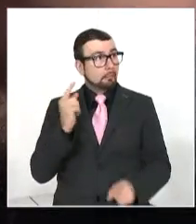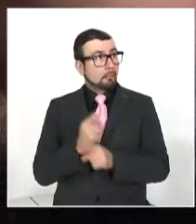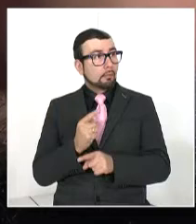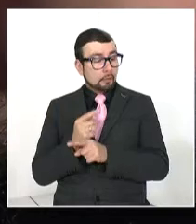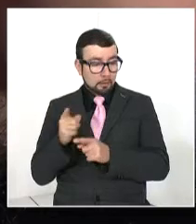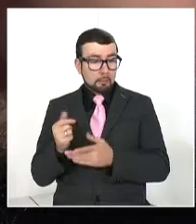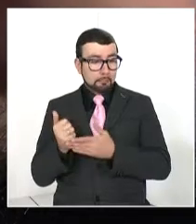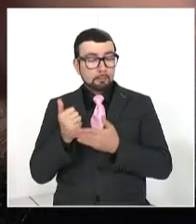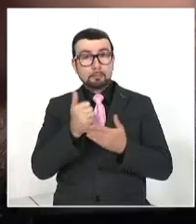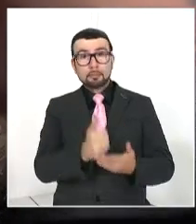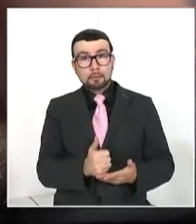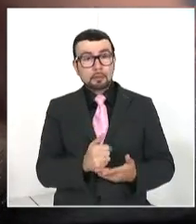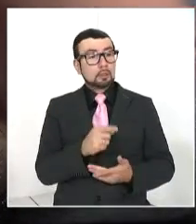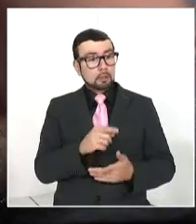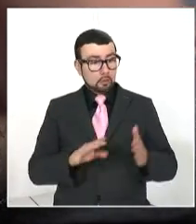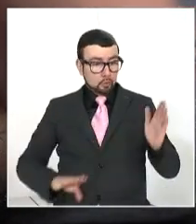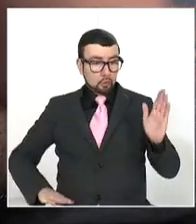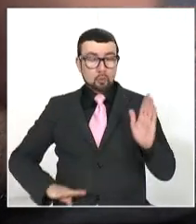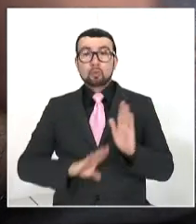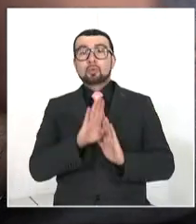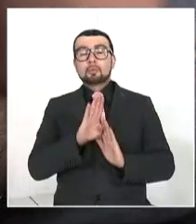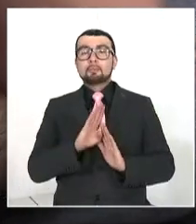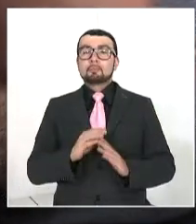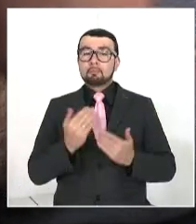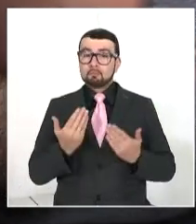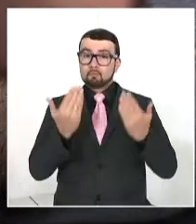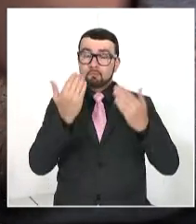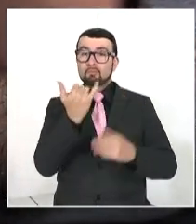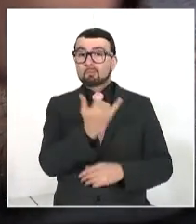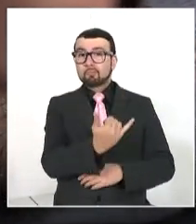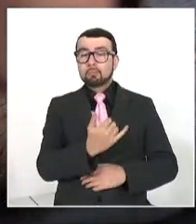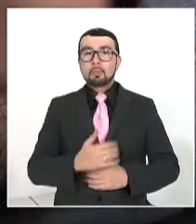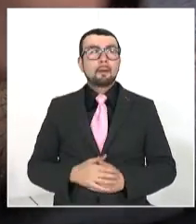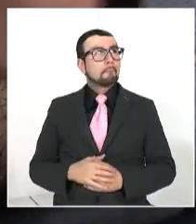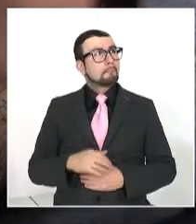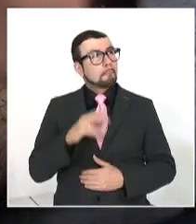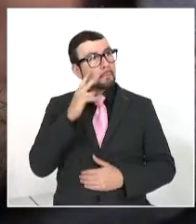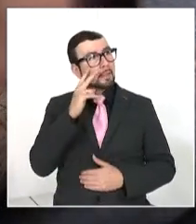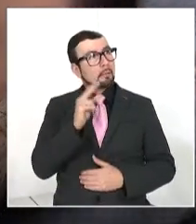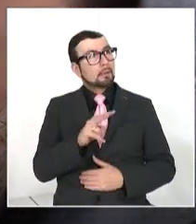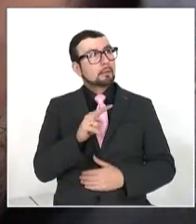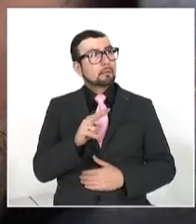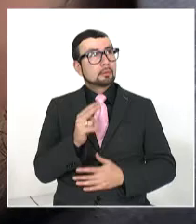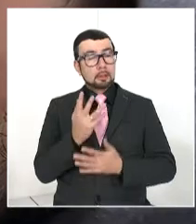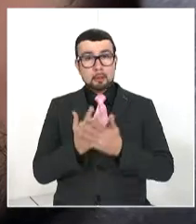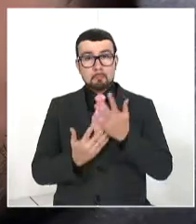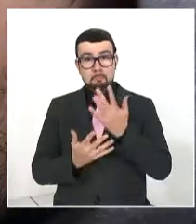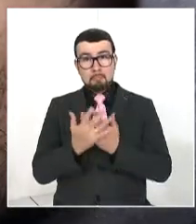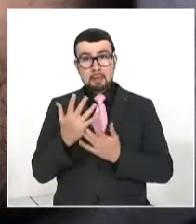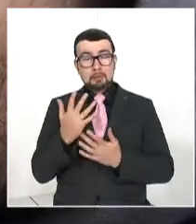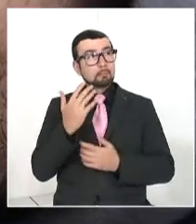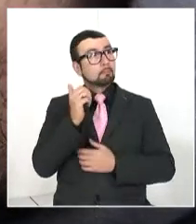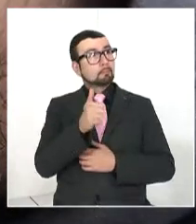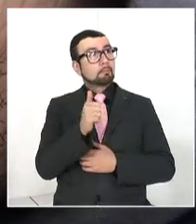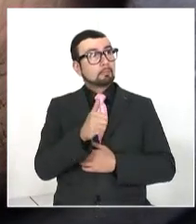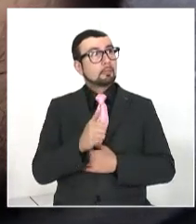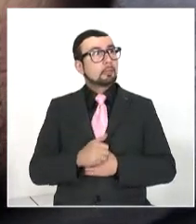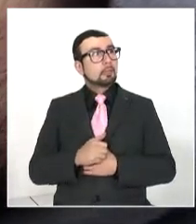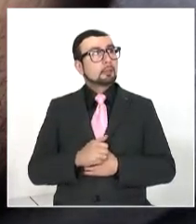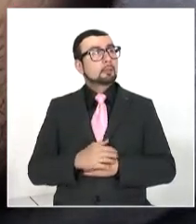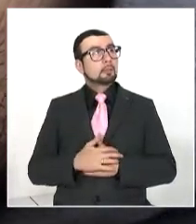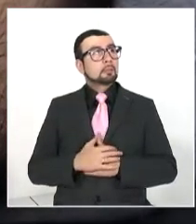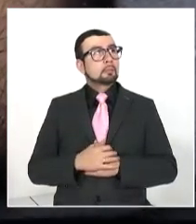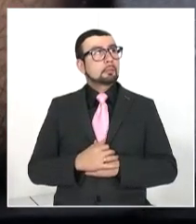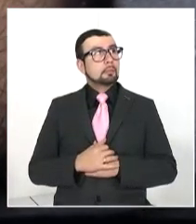hemos visto un gran resultado terapéutico en él. Ahí ven ustedes la mano de él con sus limitantes,